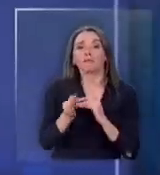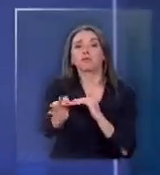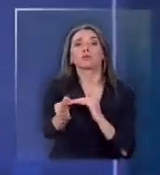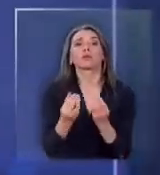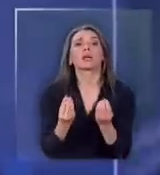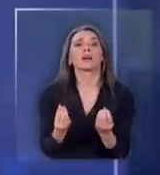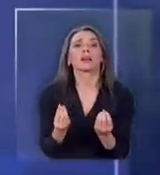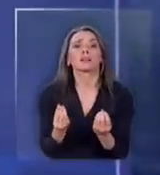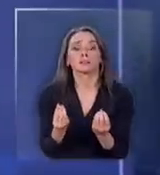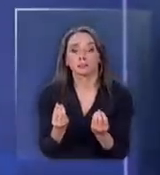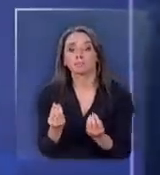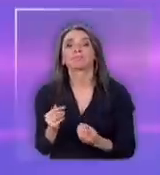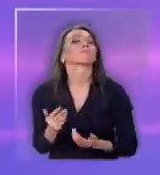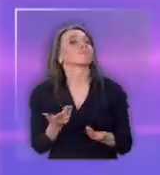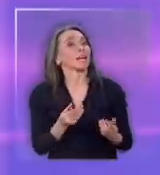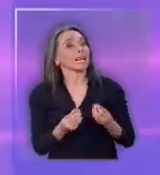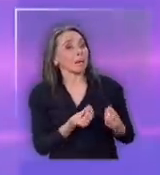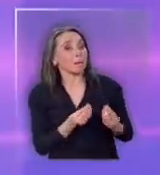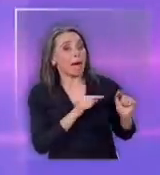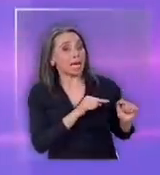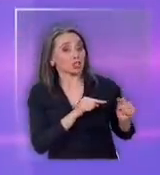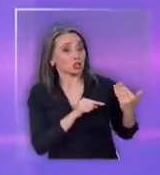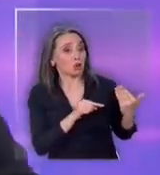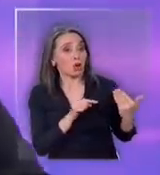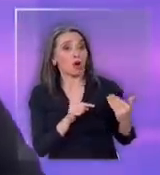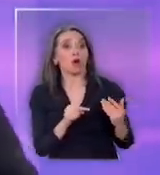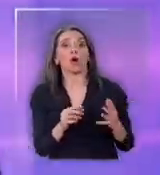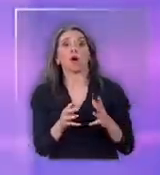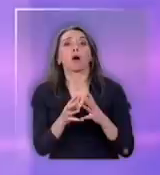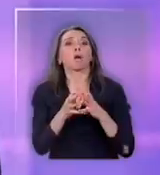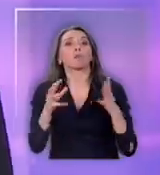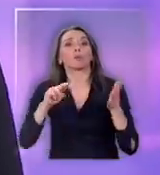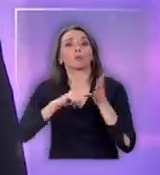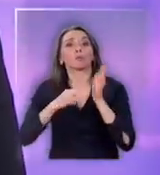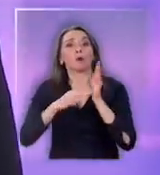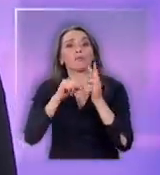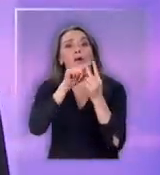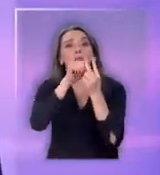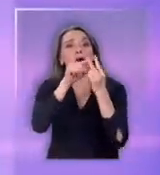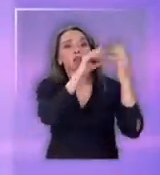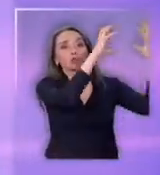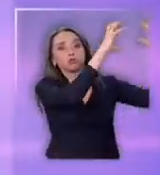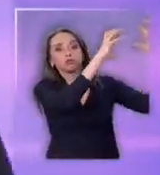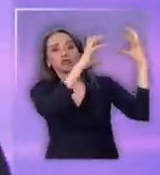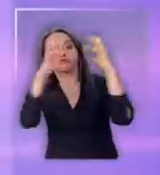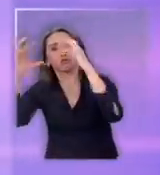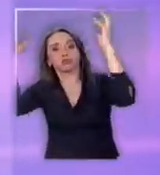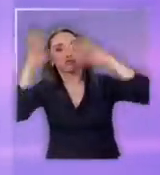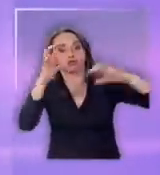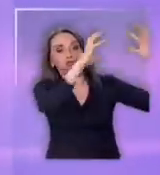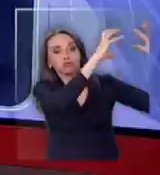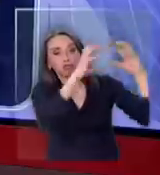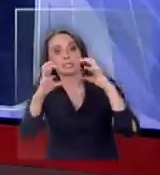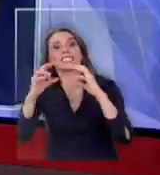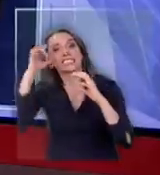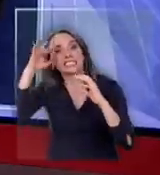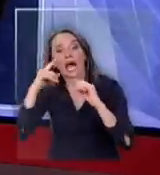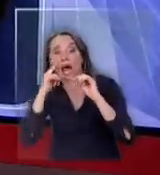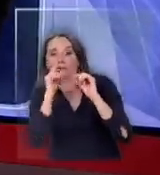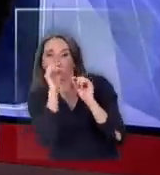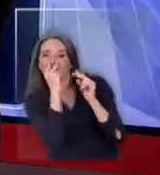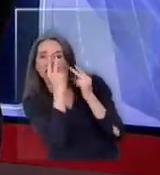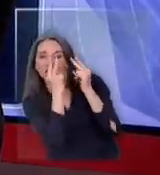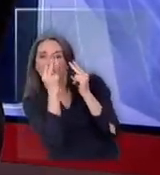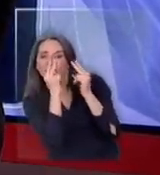ahora? Claro, bueno, lo que ha pasado que es, tuvimos mucha, mucha inestabilidad por estos dos sistemas frontales. Sabíamos que venían con tormentas